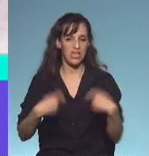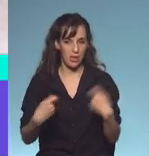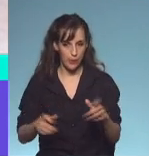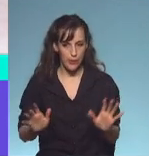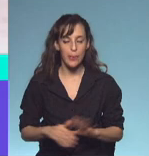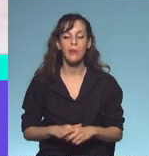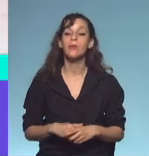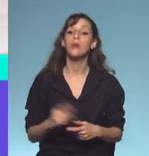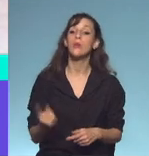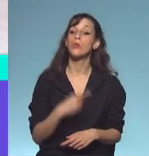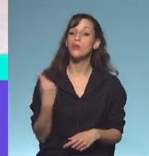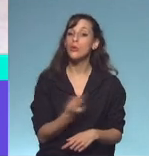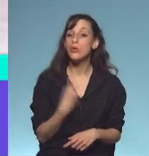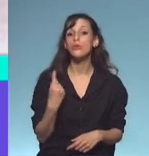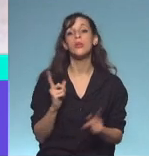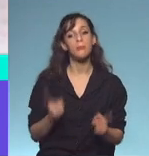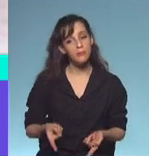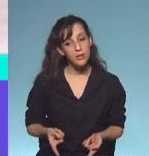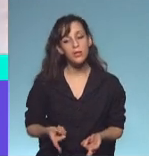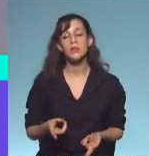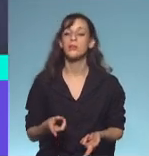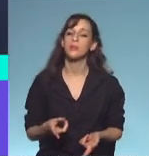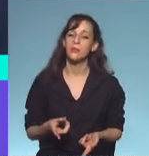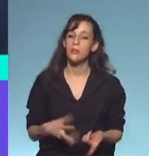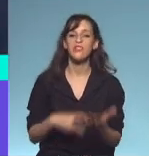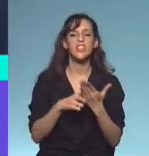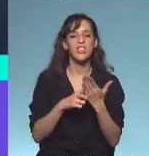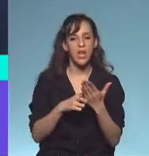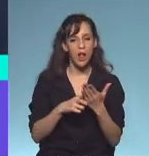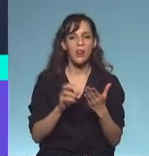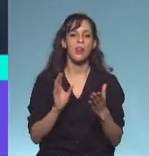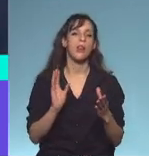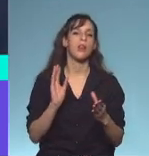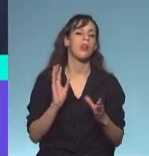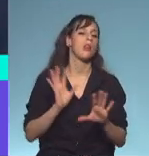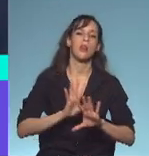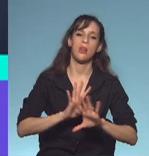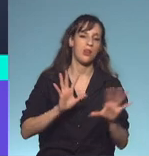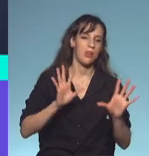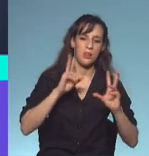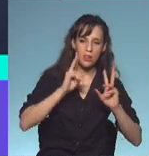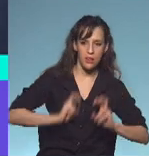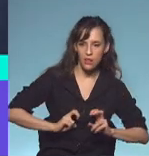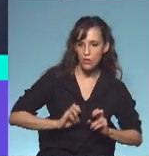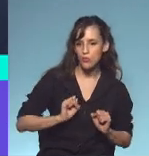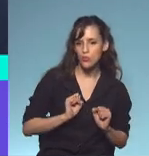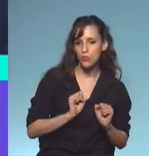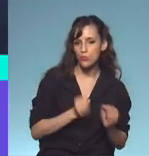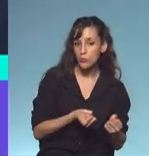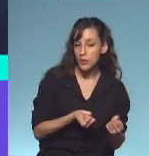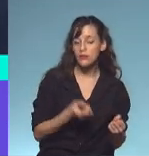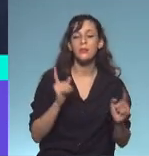Nosotros suspendimos las ejecuciones fiscales, suspendimos también las medidas cautelares, digamos,